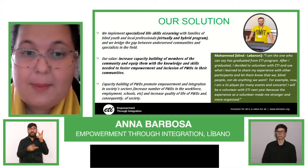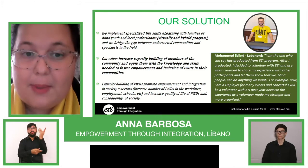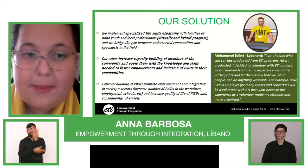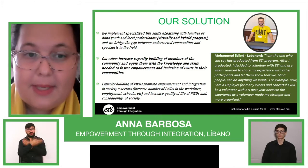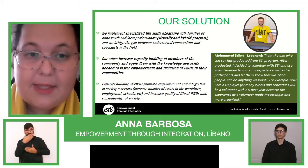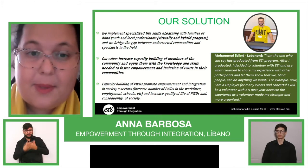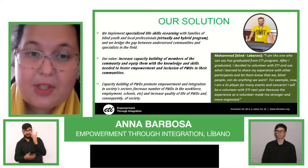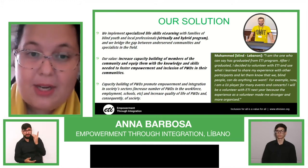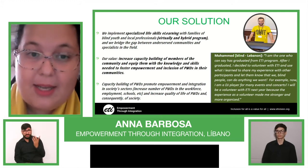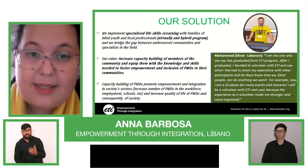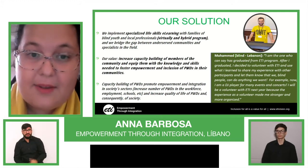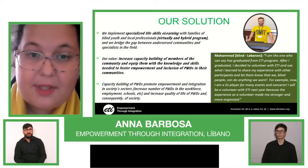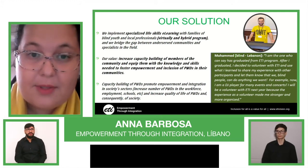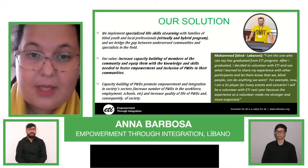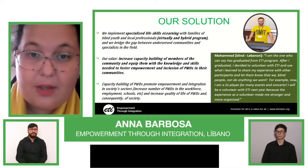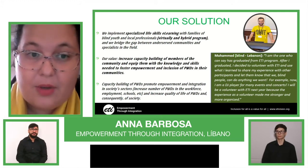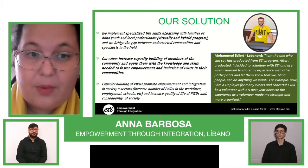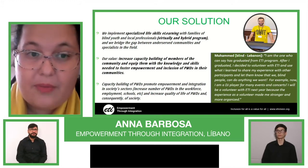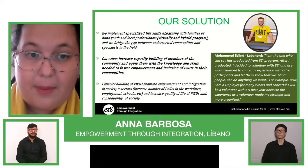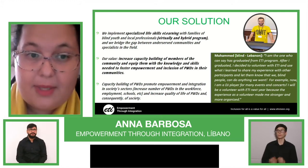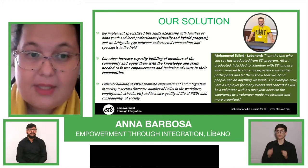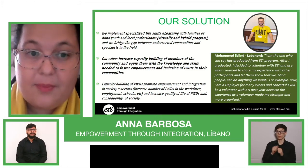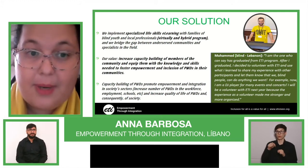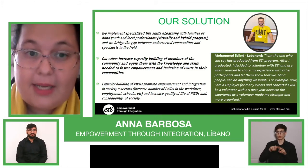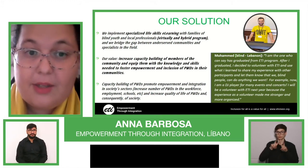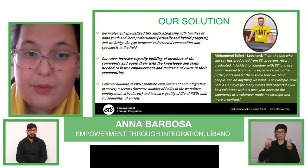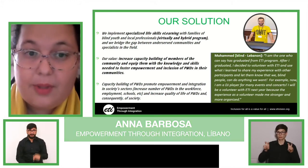Entonces, ¿cuál es nuestra solución? Implementamos